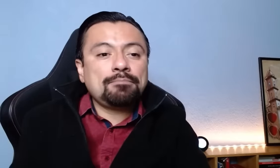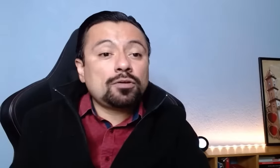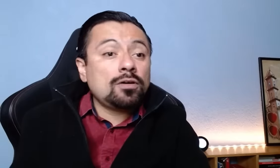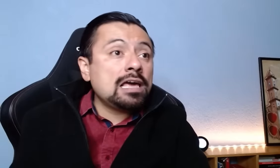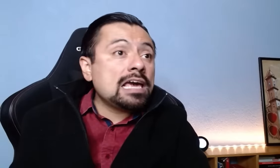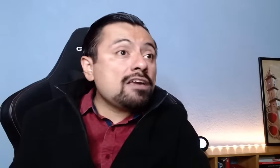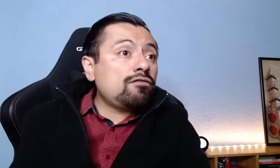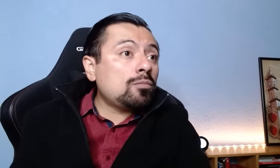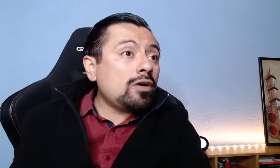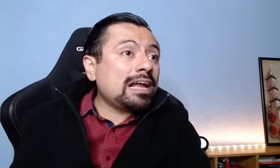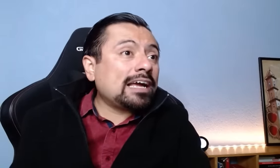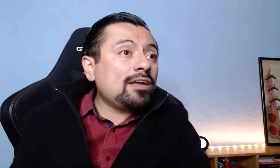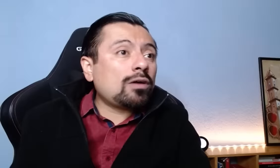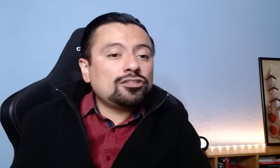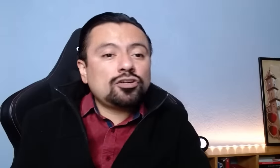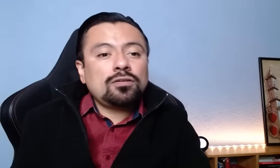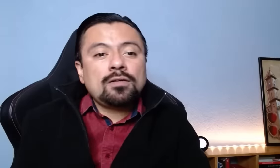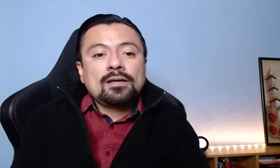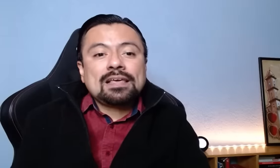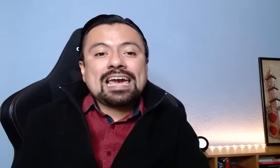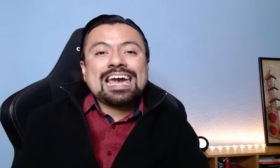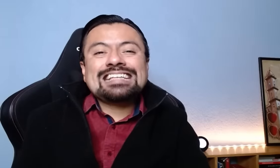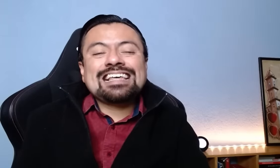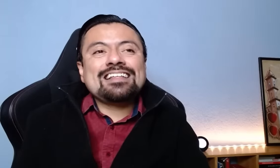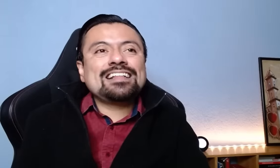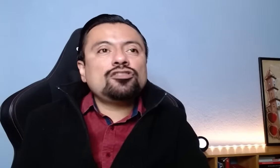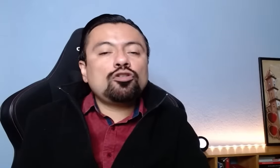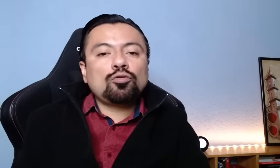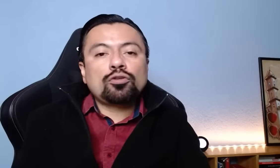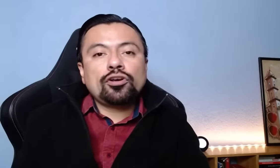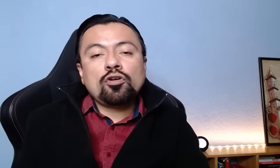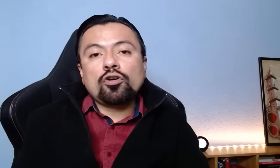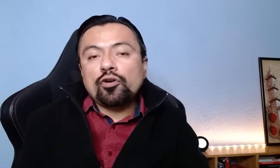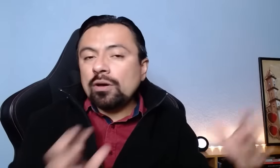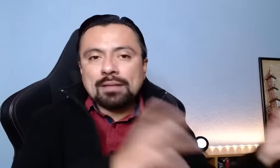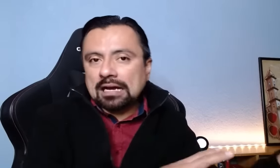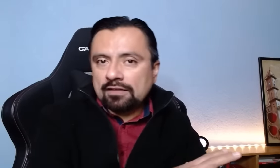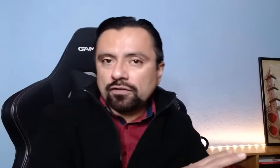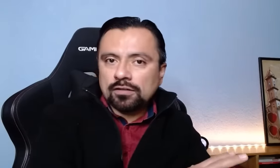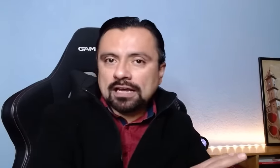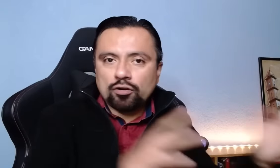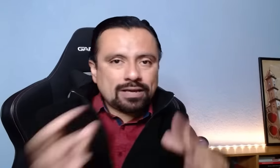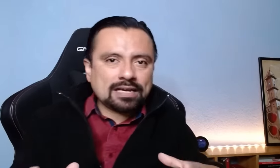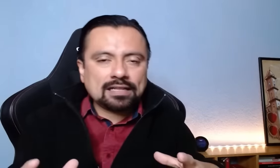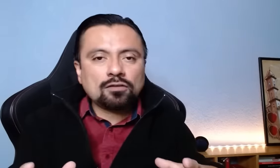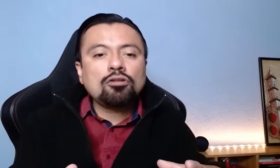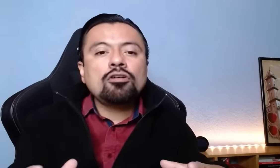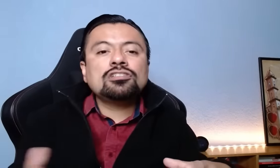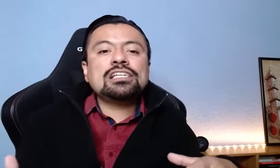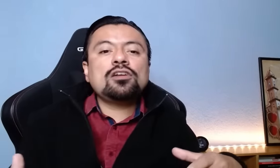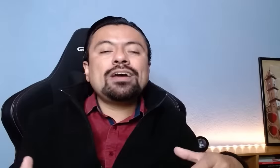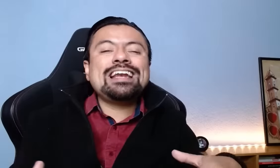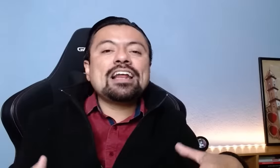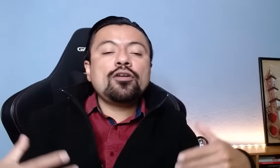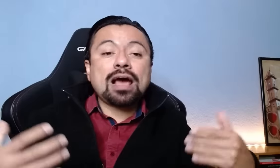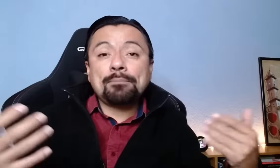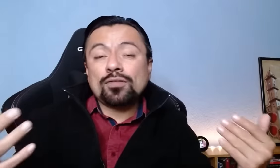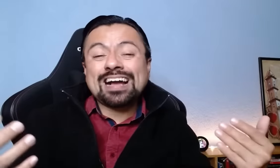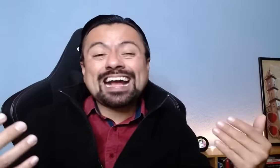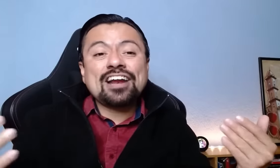Iván Carpio. Informó en aquella ocasión que esa detención ocurrió no en Baja California, no en Querétaro, sino